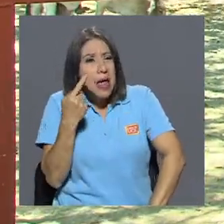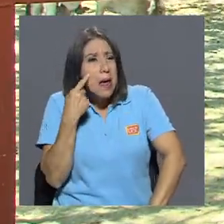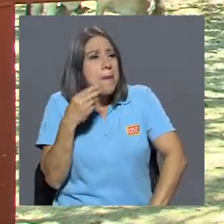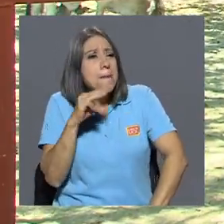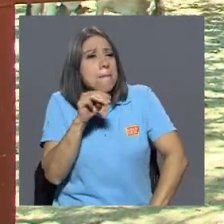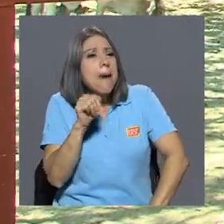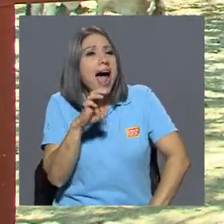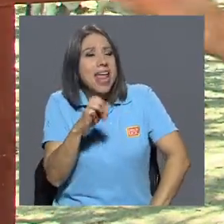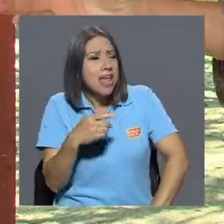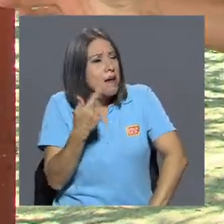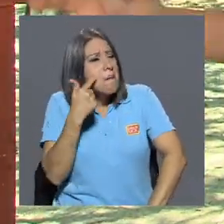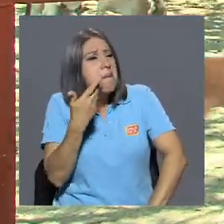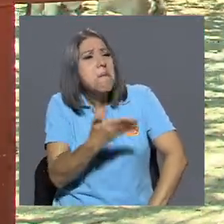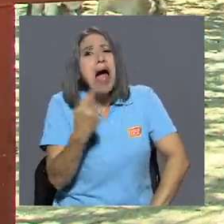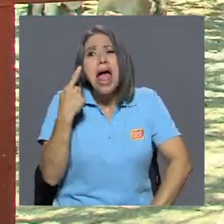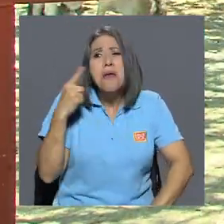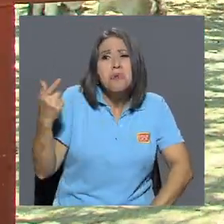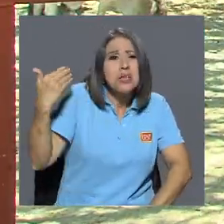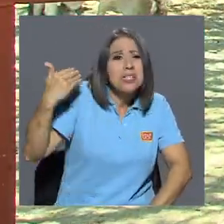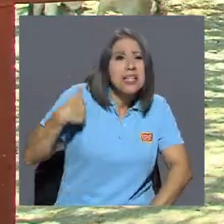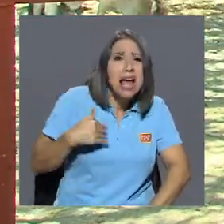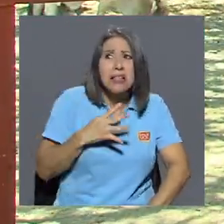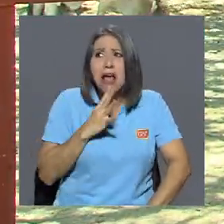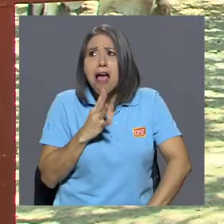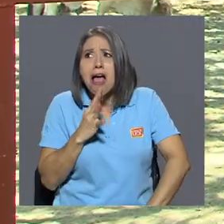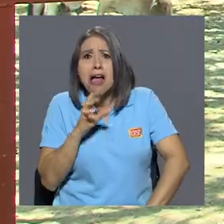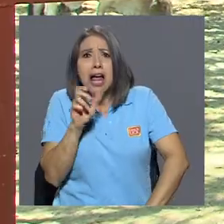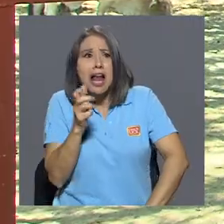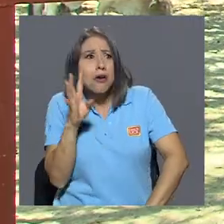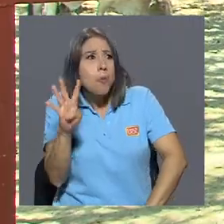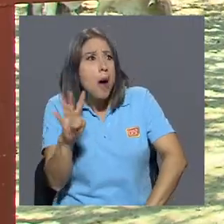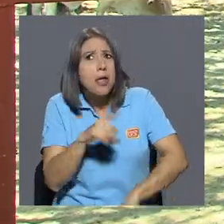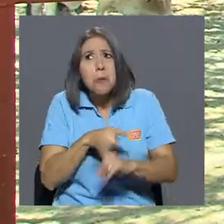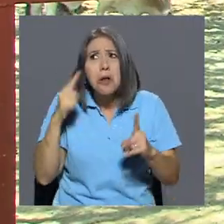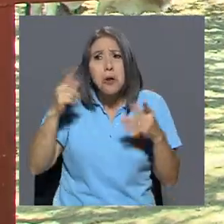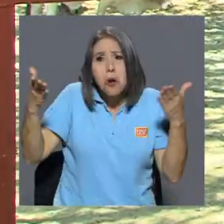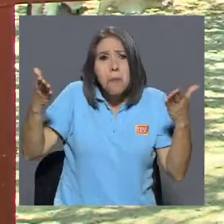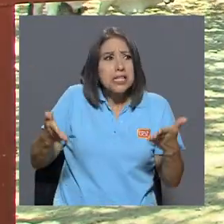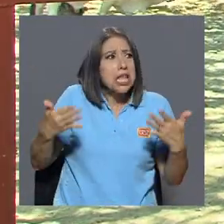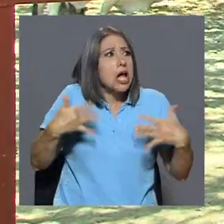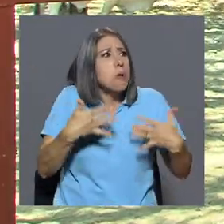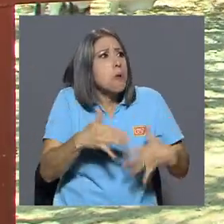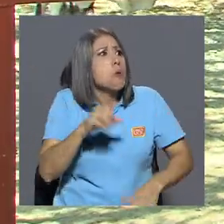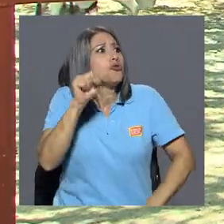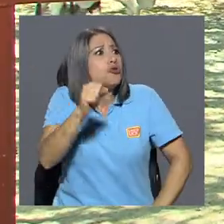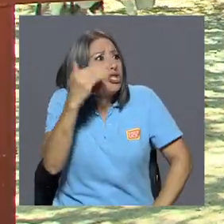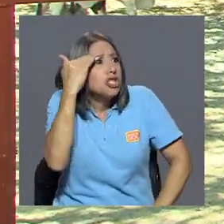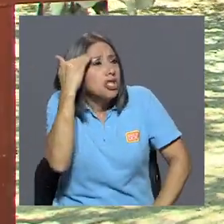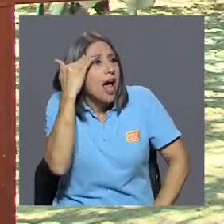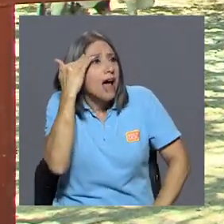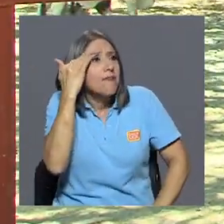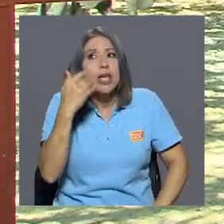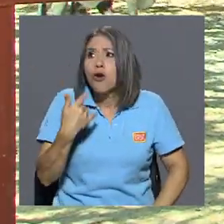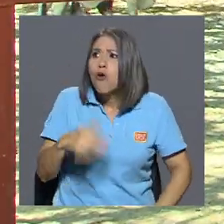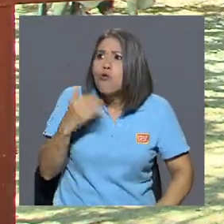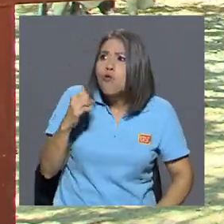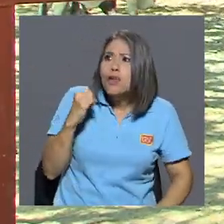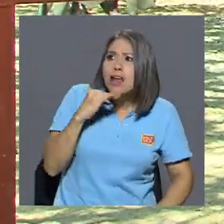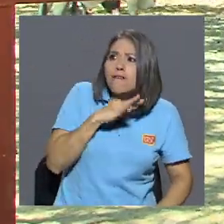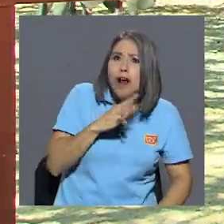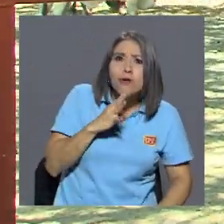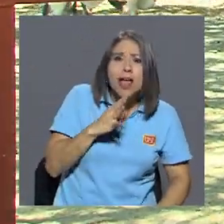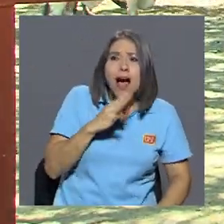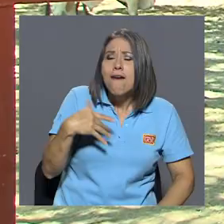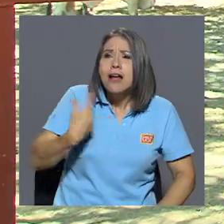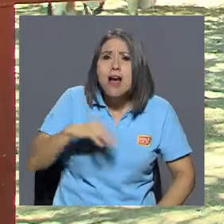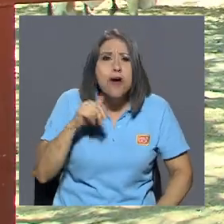ahí. Mae, pero no lo presenta. Oiga, y, sí sabe. Y la otra decía, oiga, qué raro que habla.